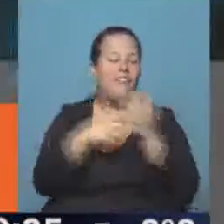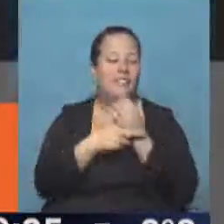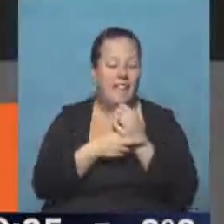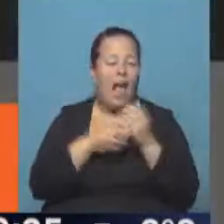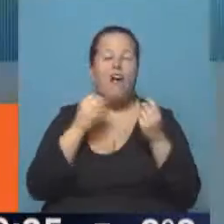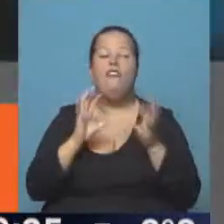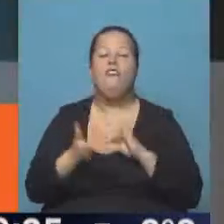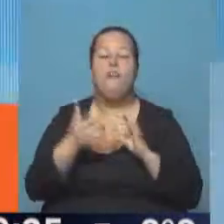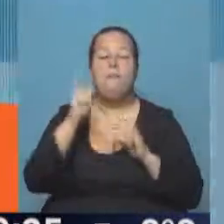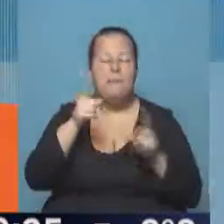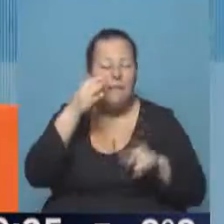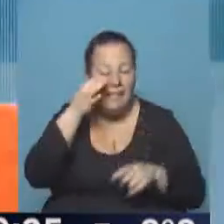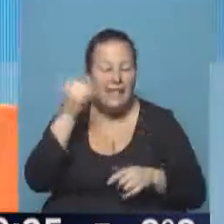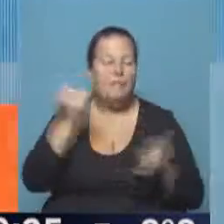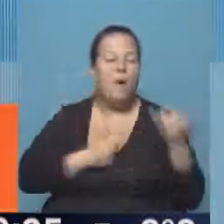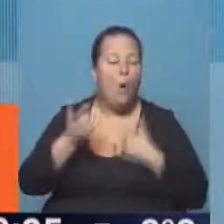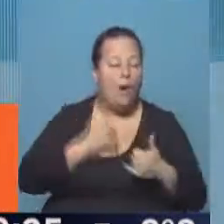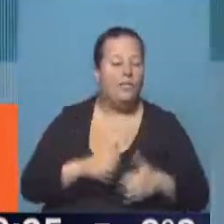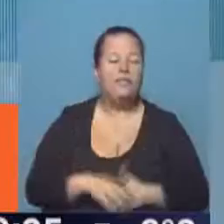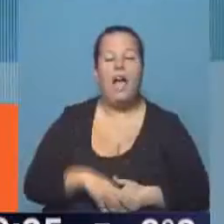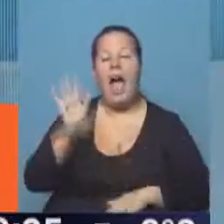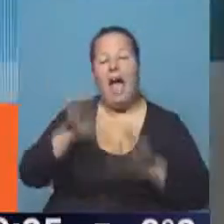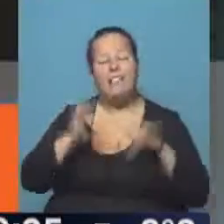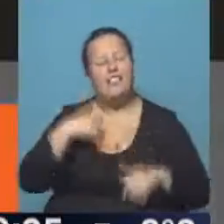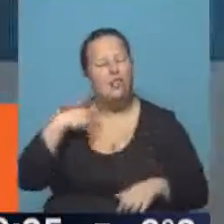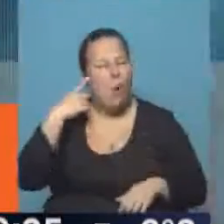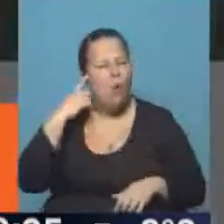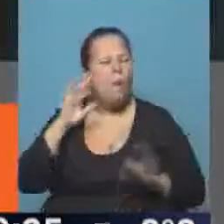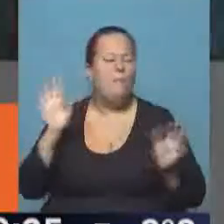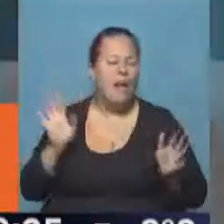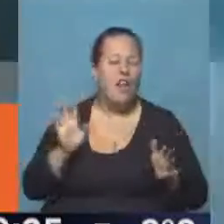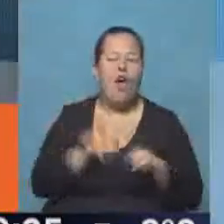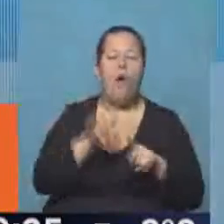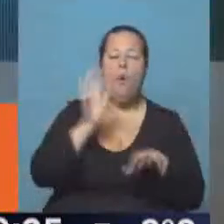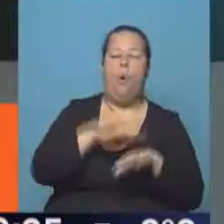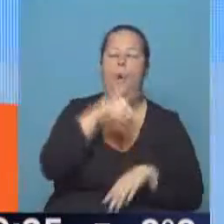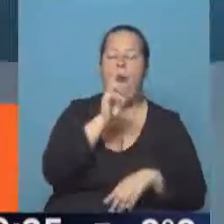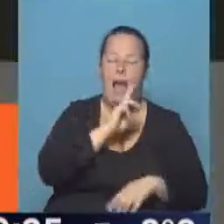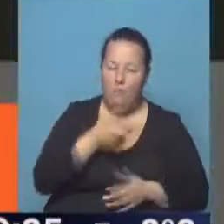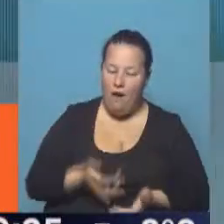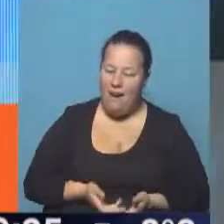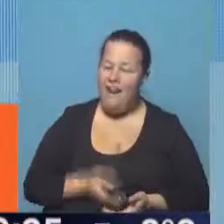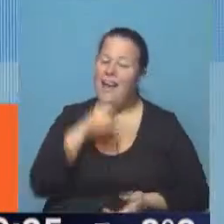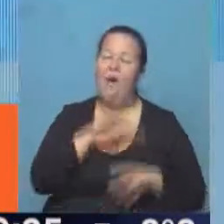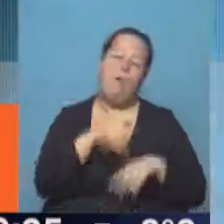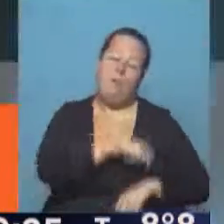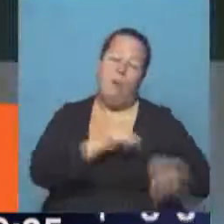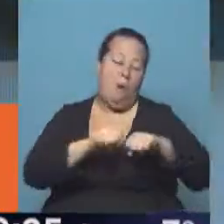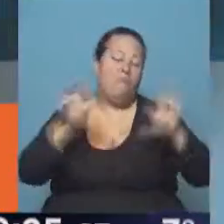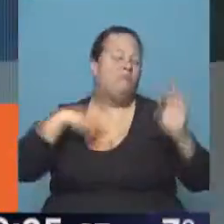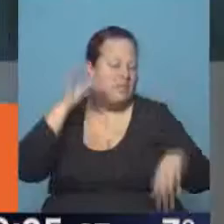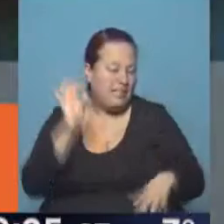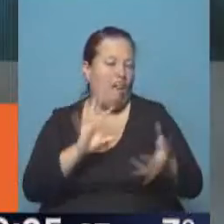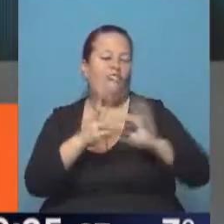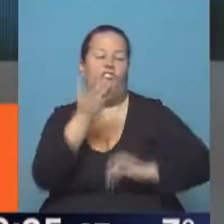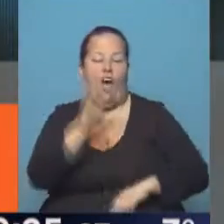como los propios testigos vienen y dicen, a veces sí, yo escuché, pero como que le echan la culpa a la víctima. Ella se lo buscó, nosotros sabíamos